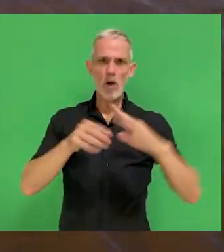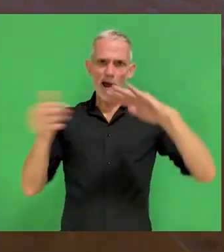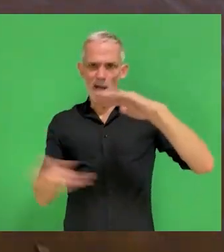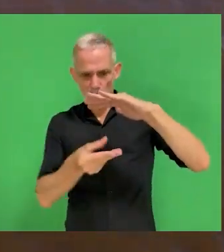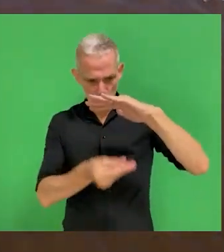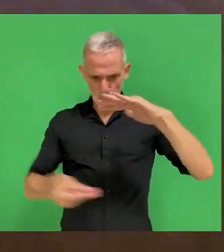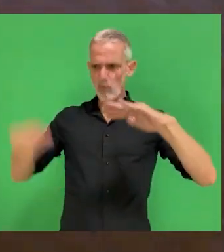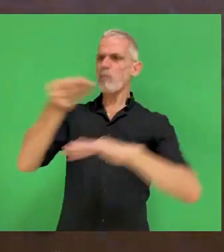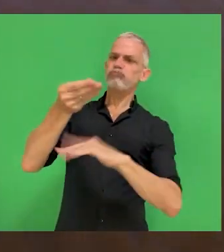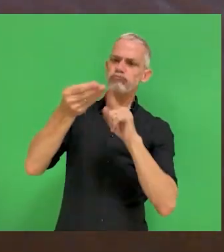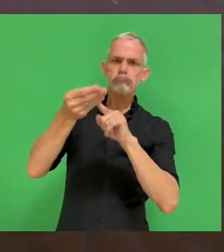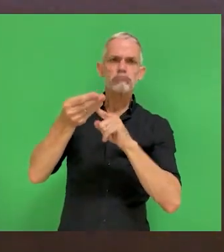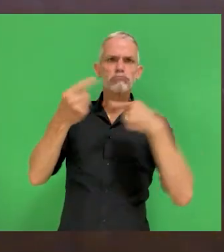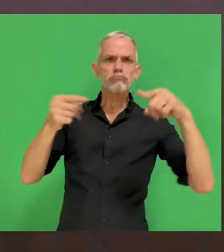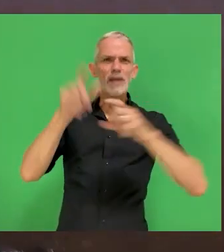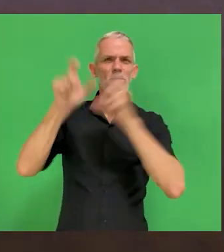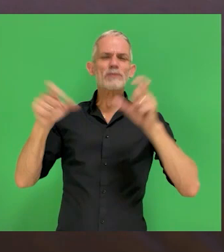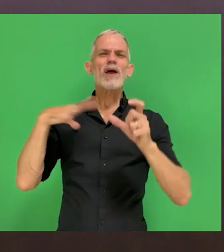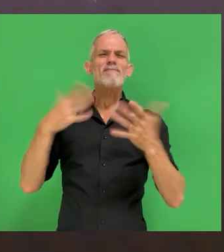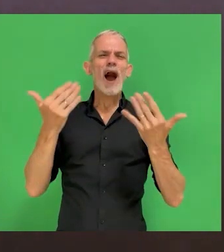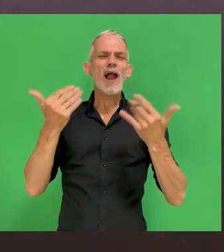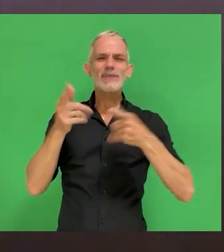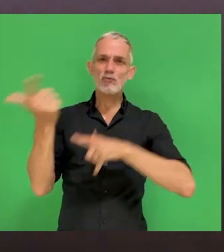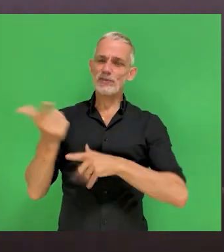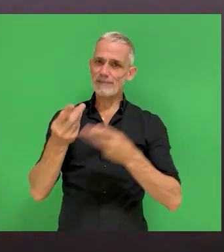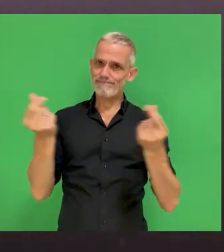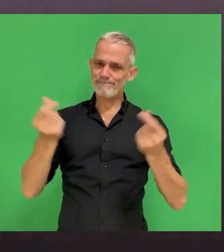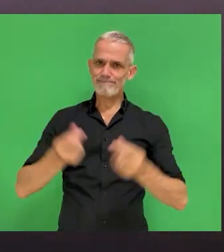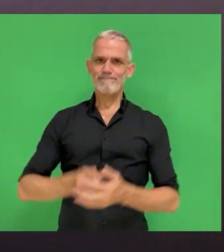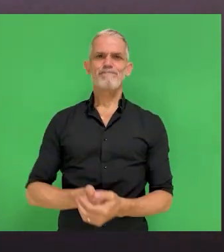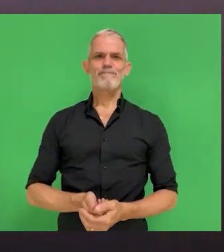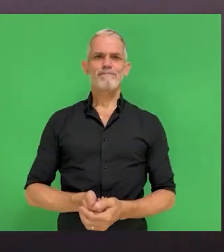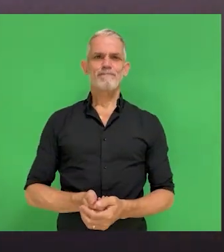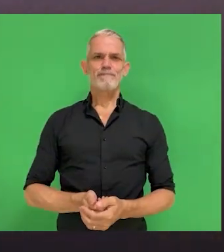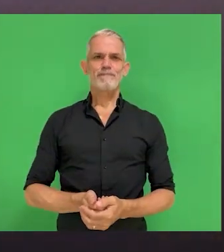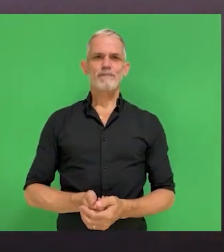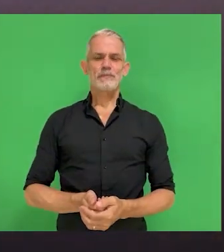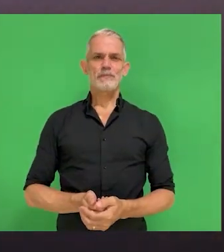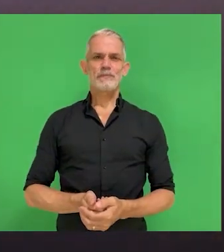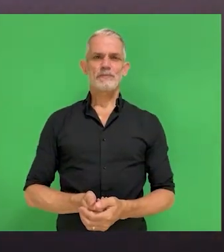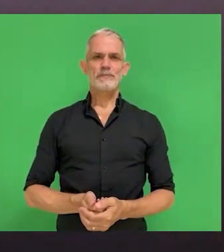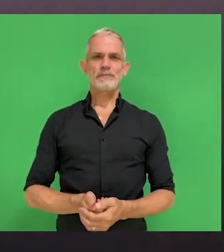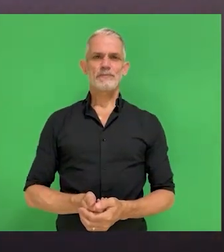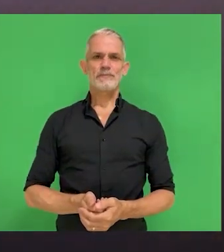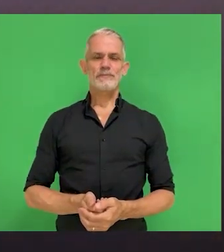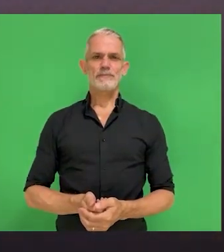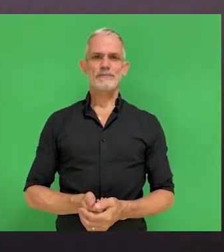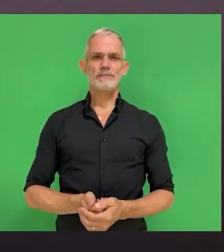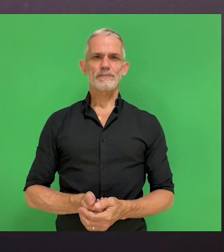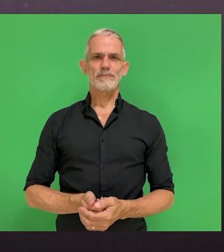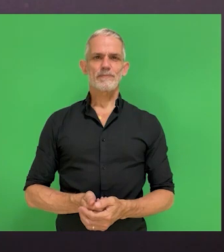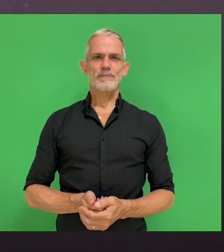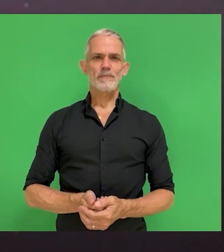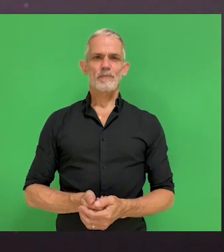superficie aquello y a aquellos que faltan. A la imagen satelital de un río le sigue la de un espacio